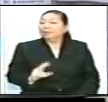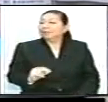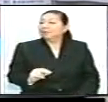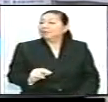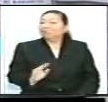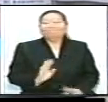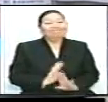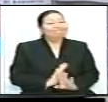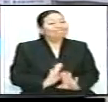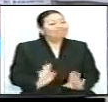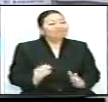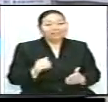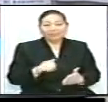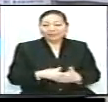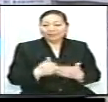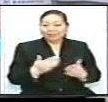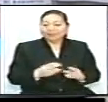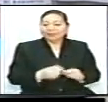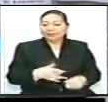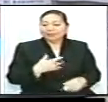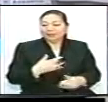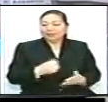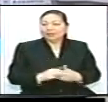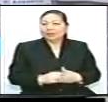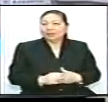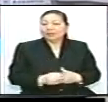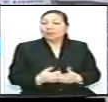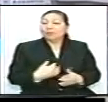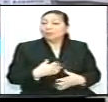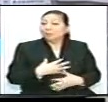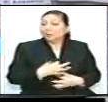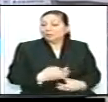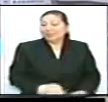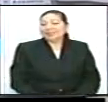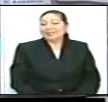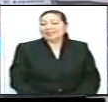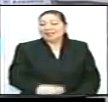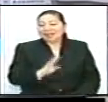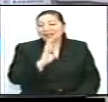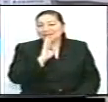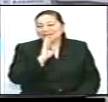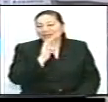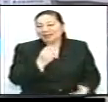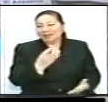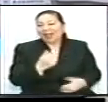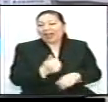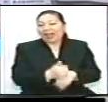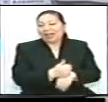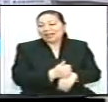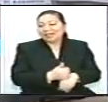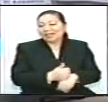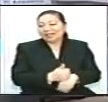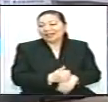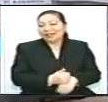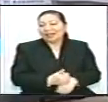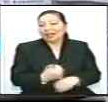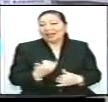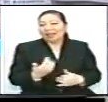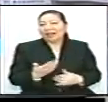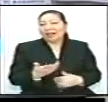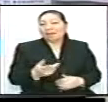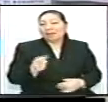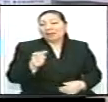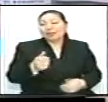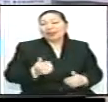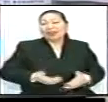podemos nosotros resistir más en este sentido. Y como nos gusta tanto hablar, o tenemos hasta asesores argentinos en este caso,